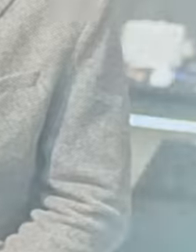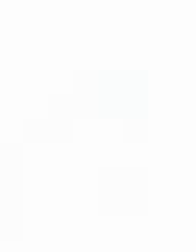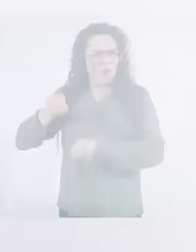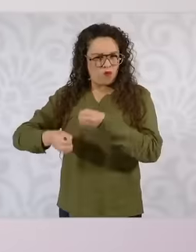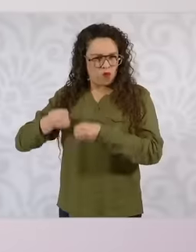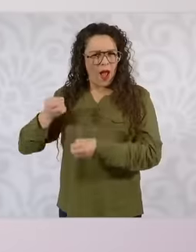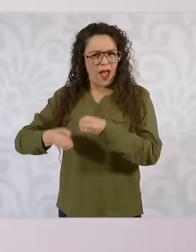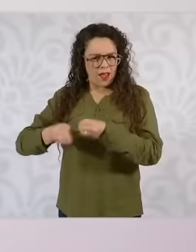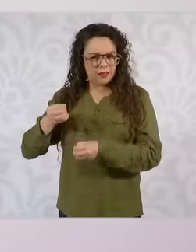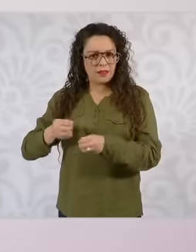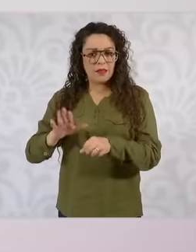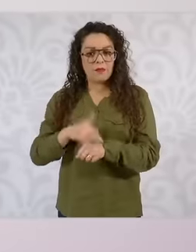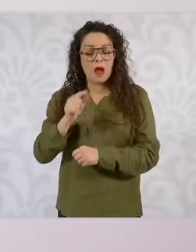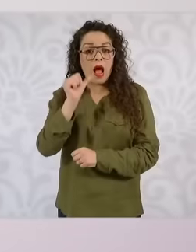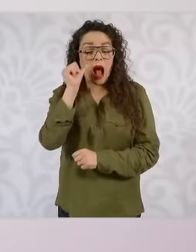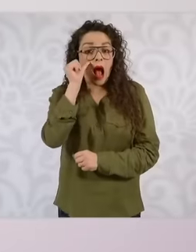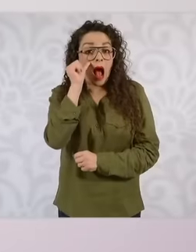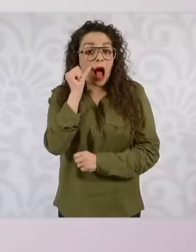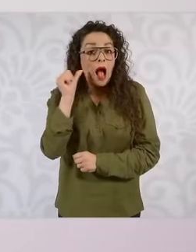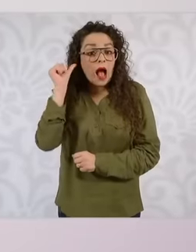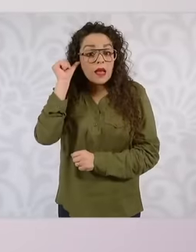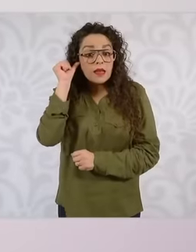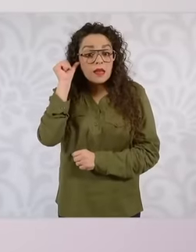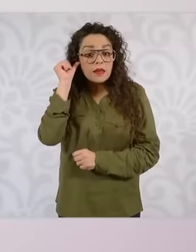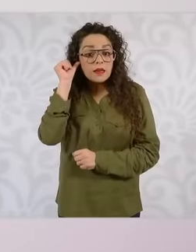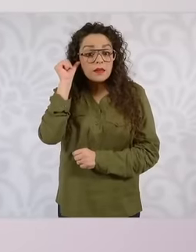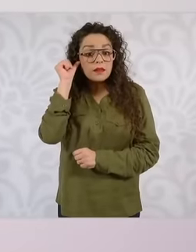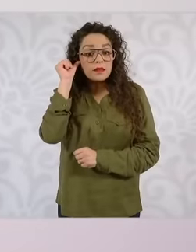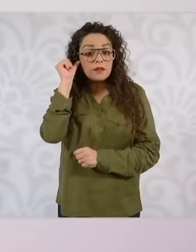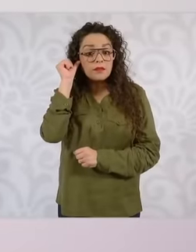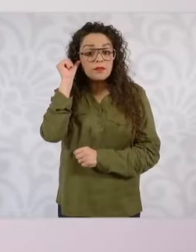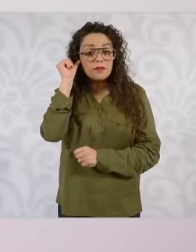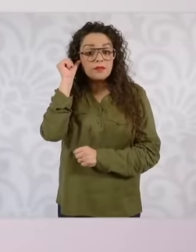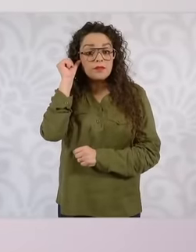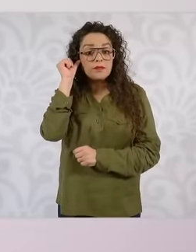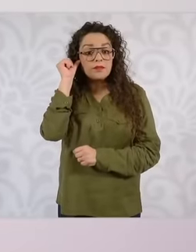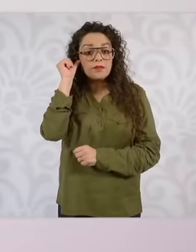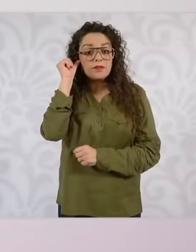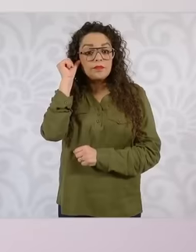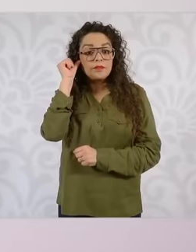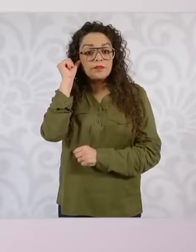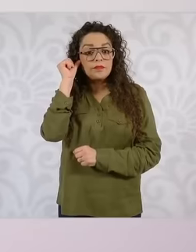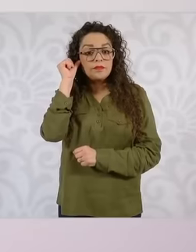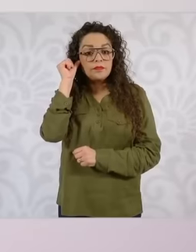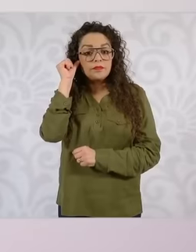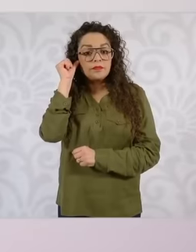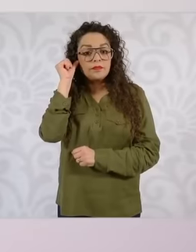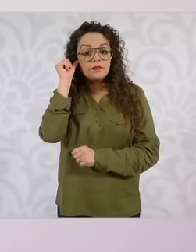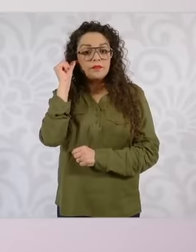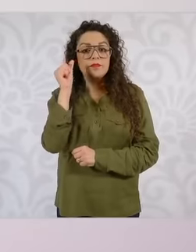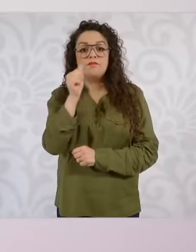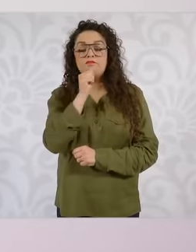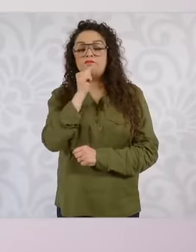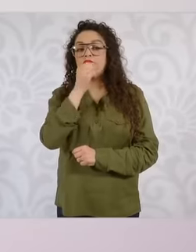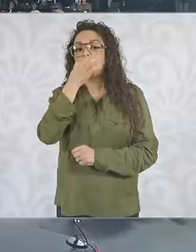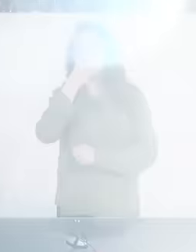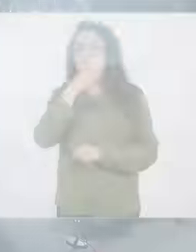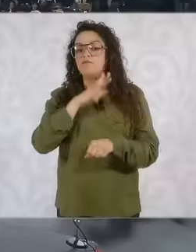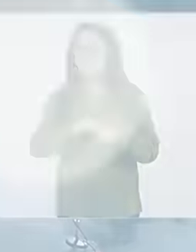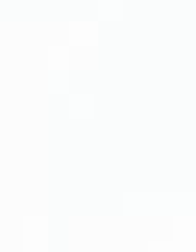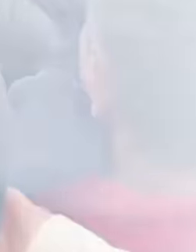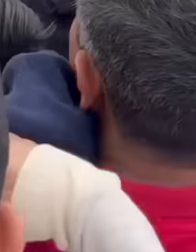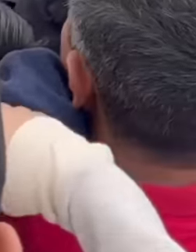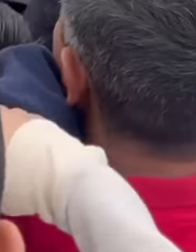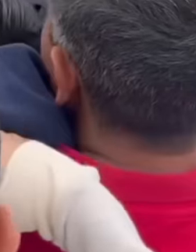Ya lo dijo la presidenta Claudia Sheinbaum, 8 jueces no podrán parar la reforma al Poder Judicial que tiene el